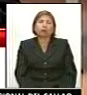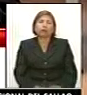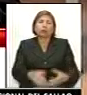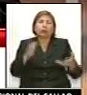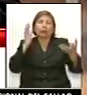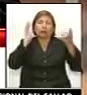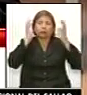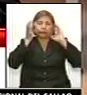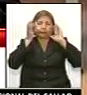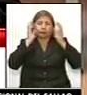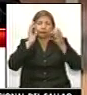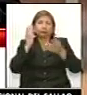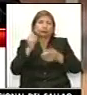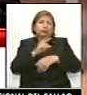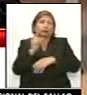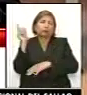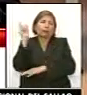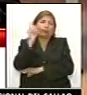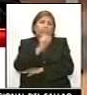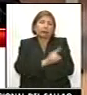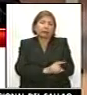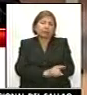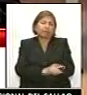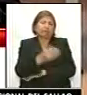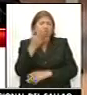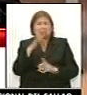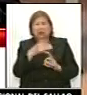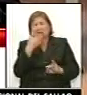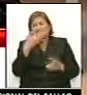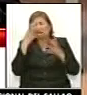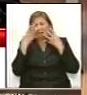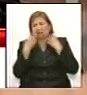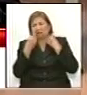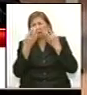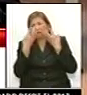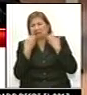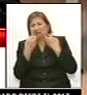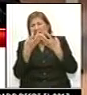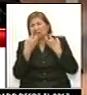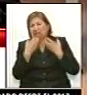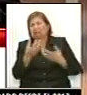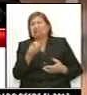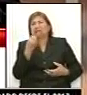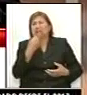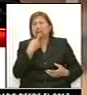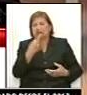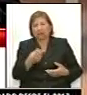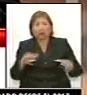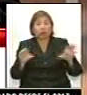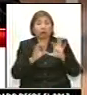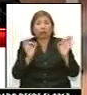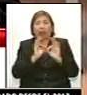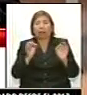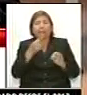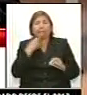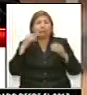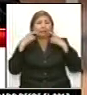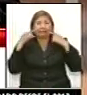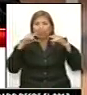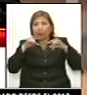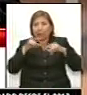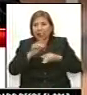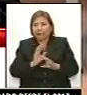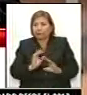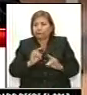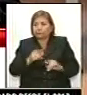complejos, todo el día salía el tema de los complejos, y por qué eres acomplejado, y por qué eres así, no podías hacer ninguna broma, y si hacías